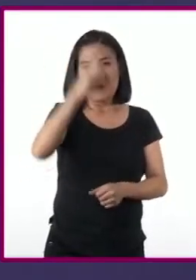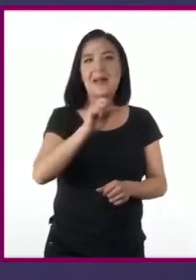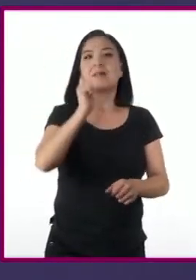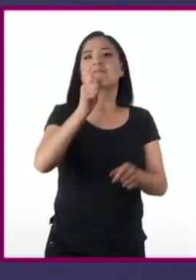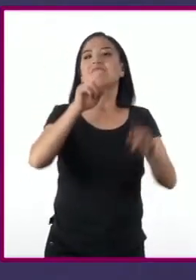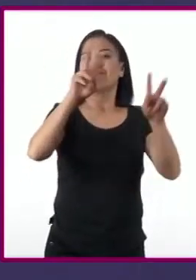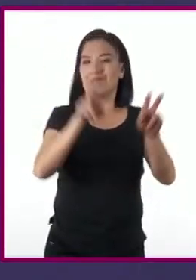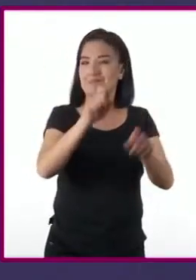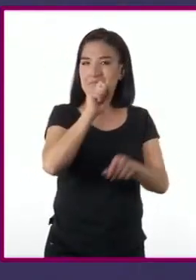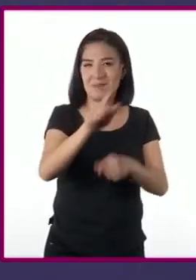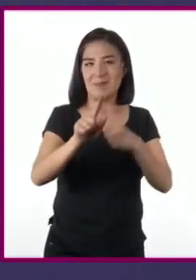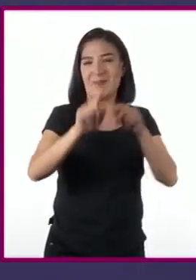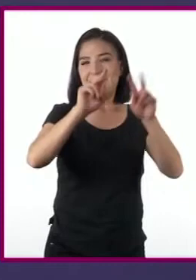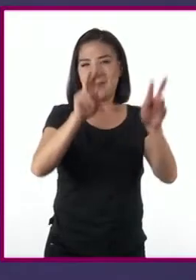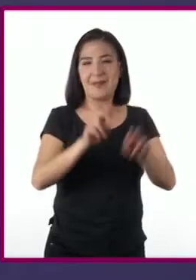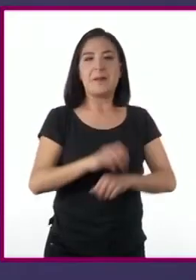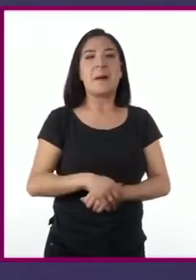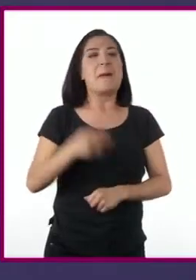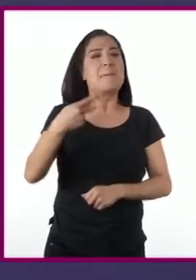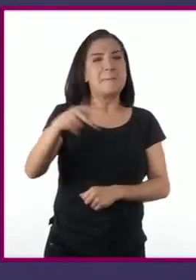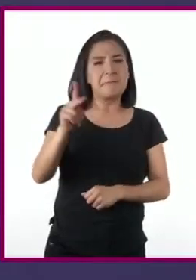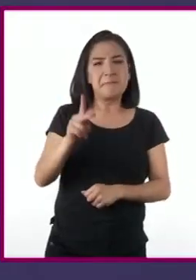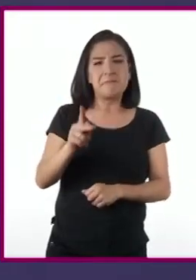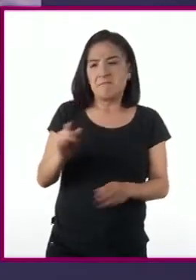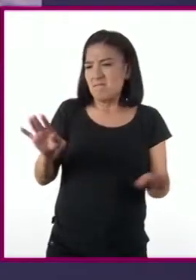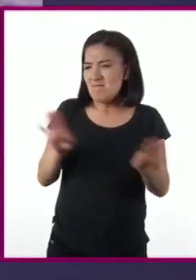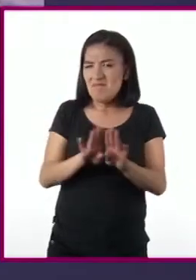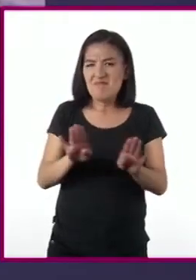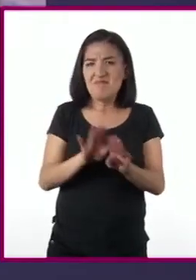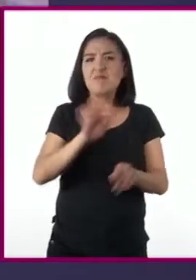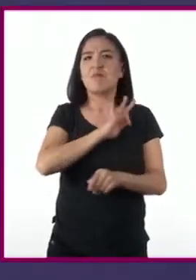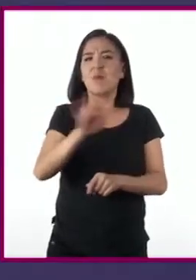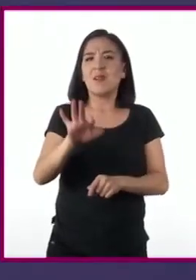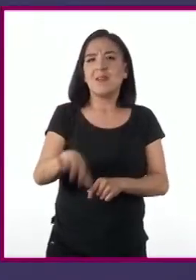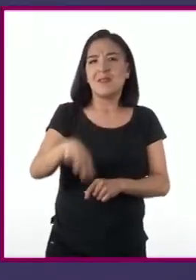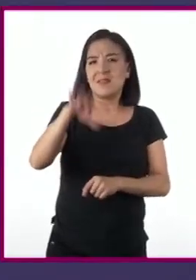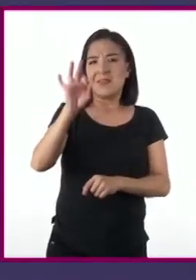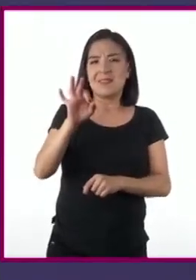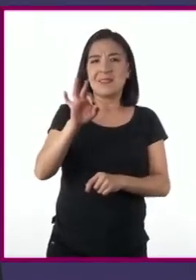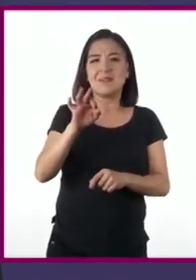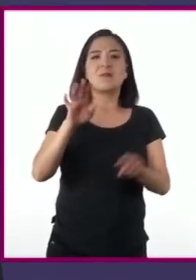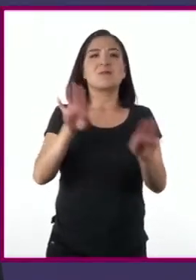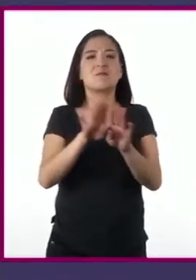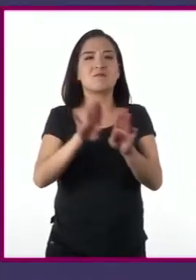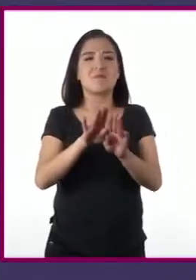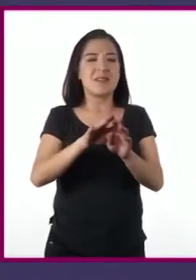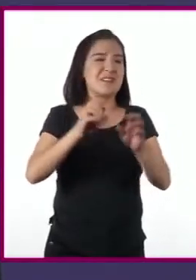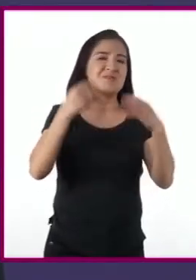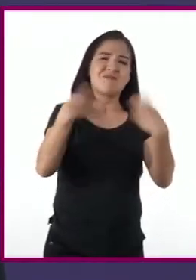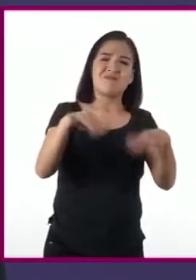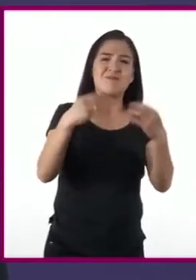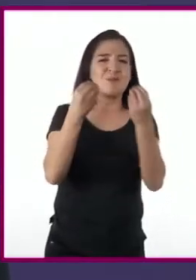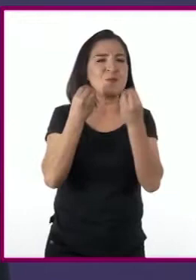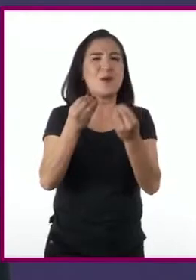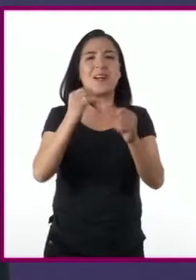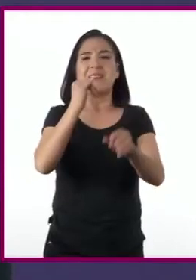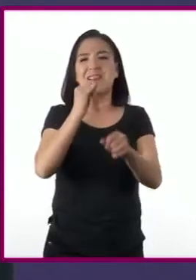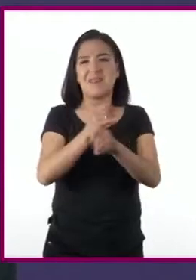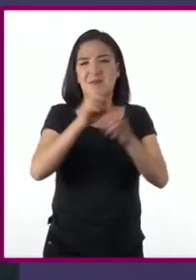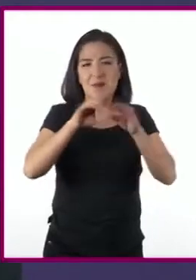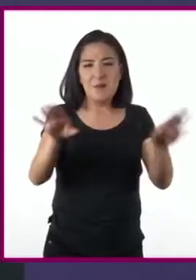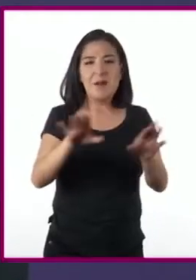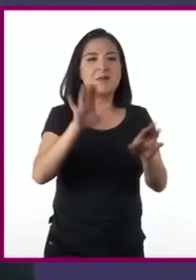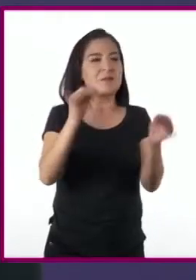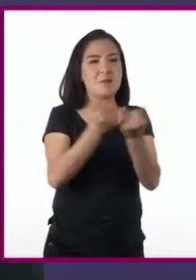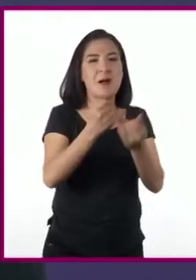hecho. Pero, ¿cómo podríamos elegir entre la diversidad de información lo que